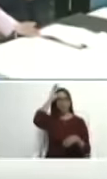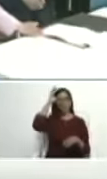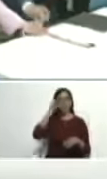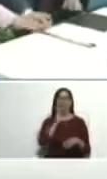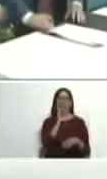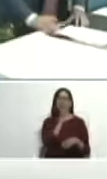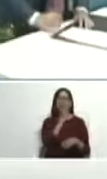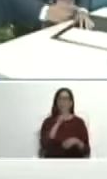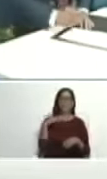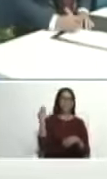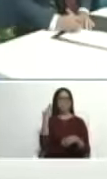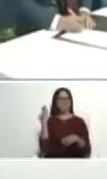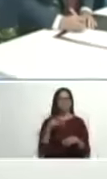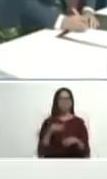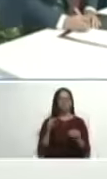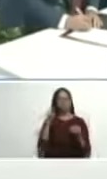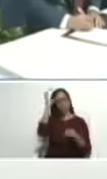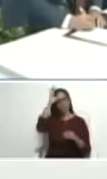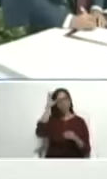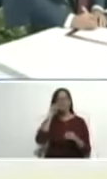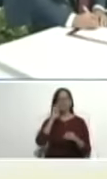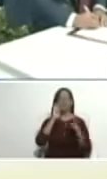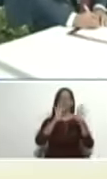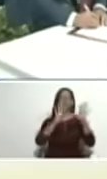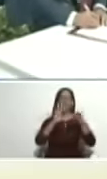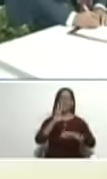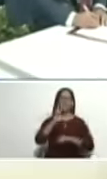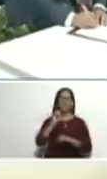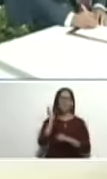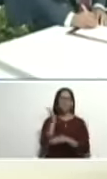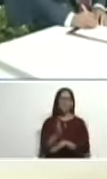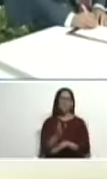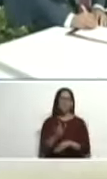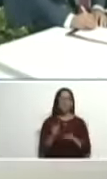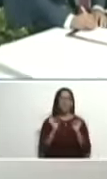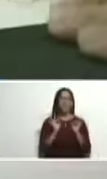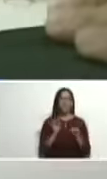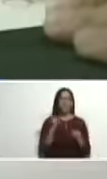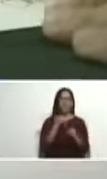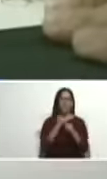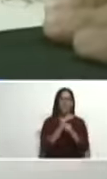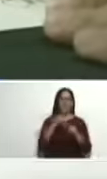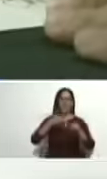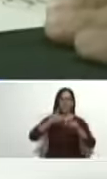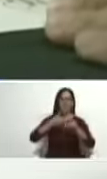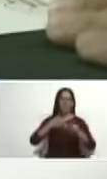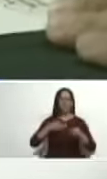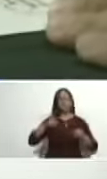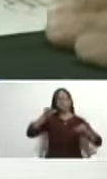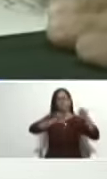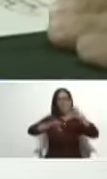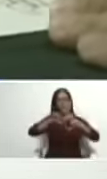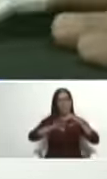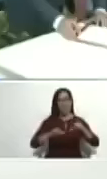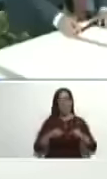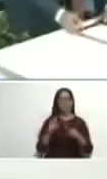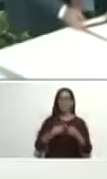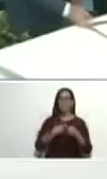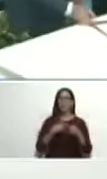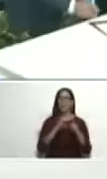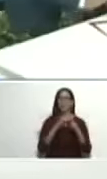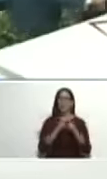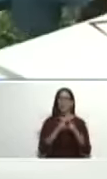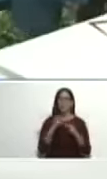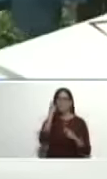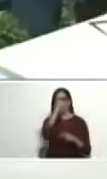estamos conscientes de las 930 sanciones, y sobre todo los trabajadores y trabajadoras petroleros, petroquímicos y gasíferos, que conocemos la amargura